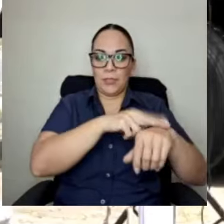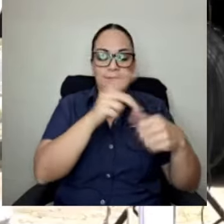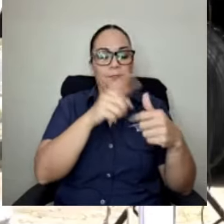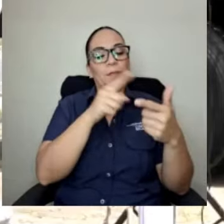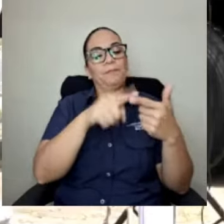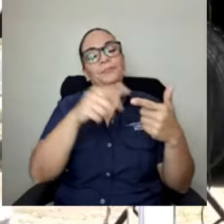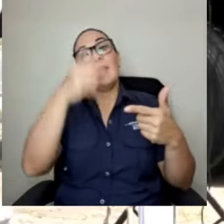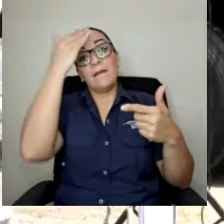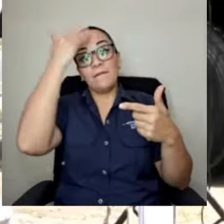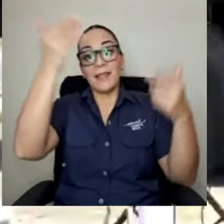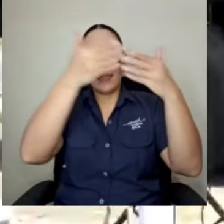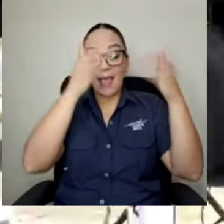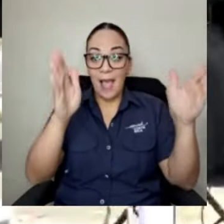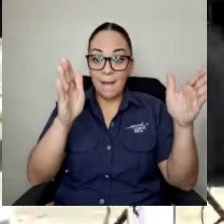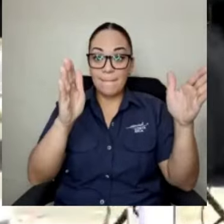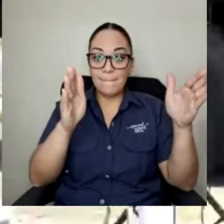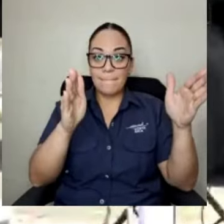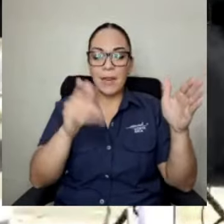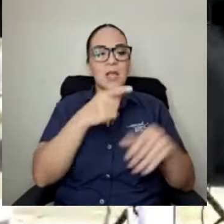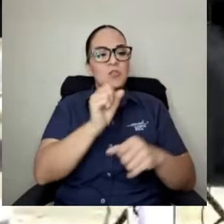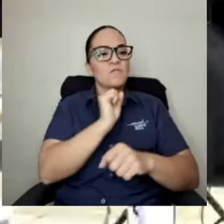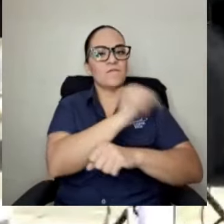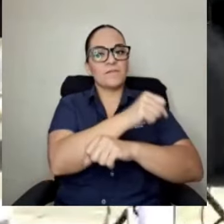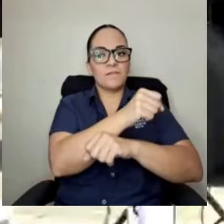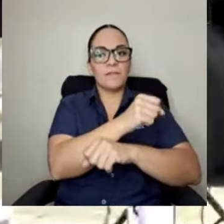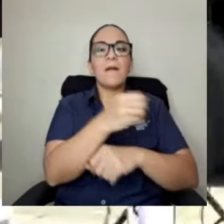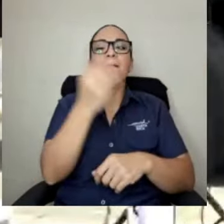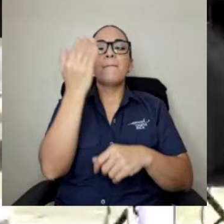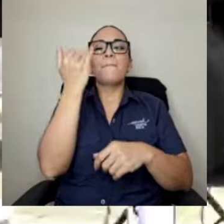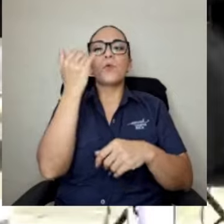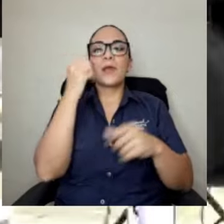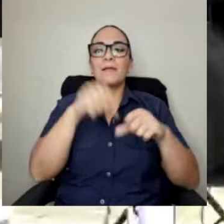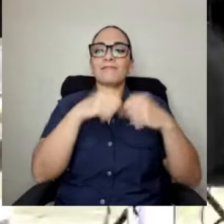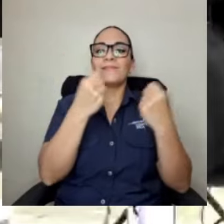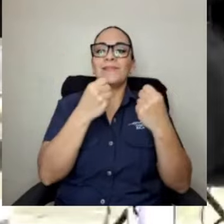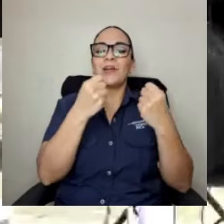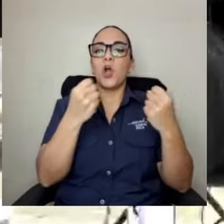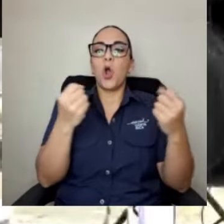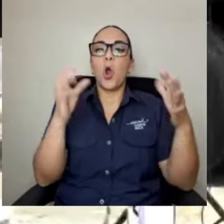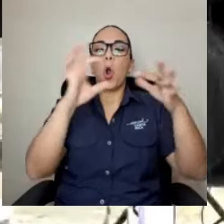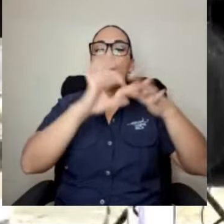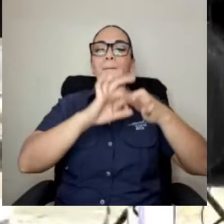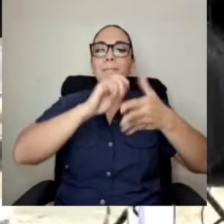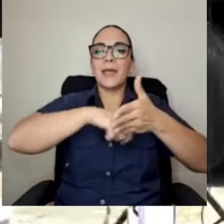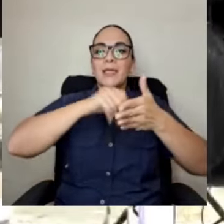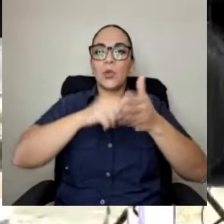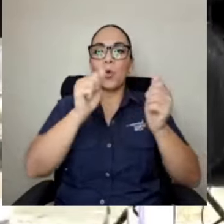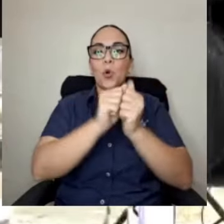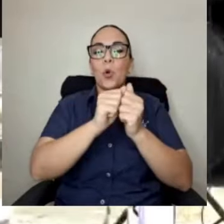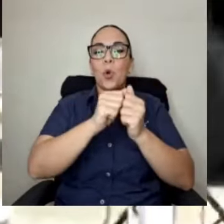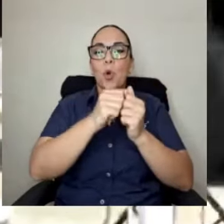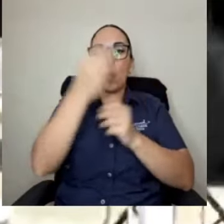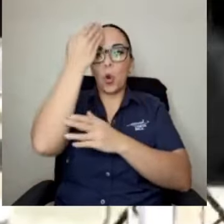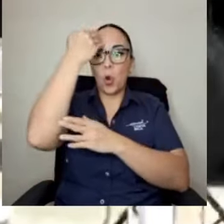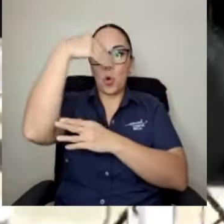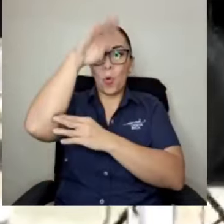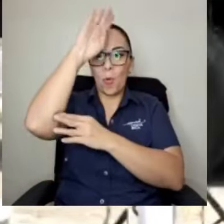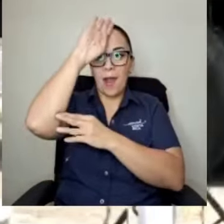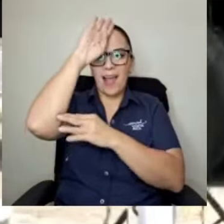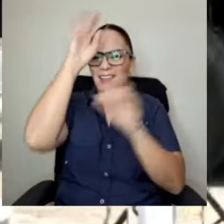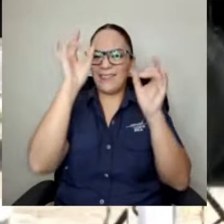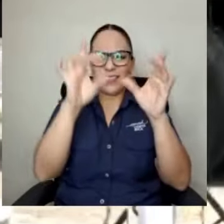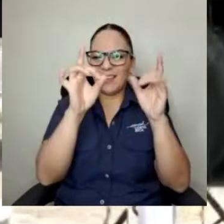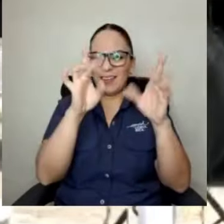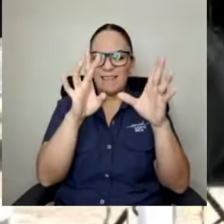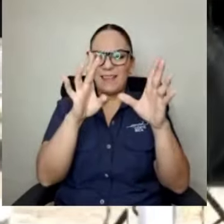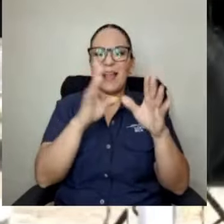sacada clavo por el rompimiento con el convenio aquel nefasto que teníamos con Cuba, ¿verdad? Que hablaba de la